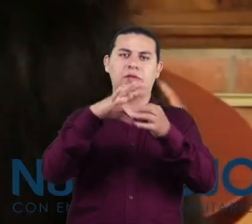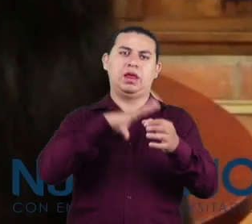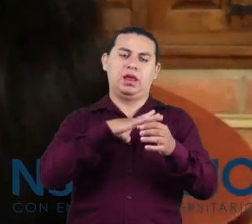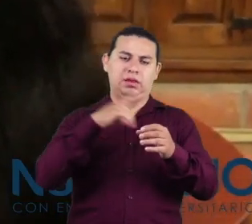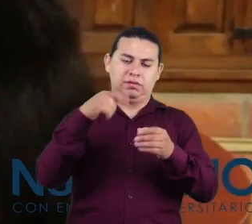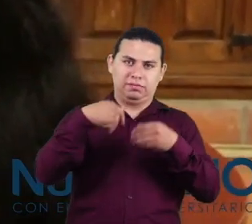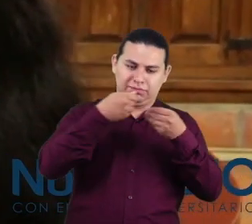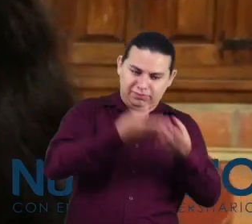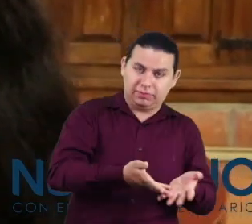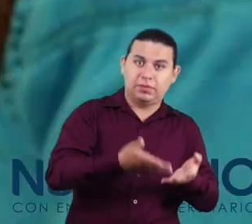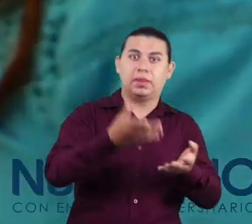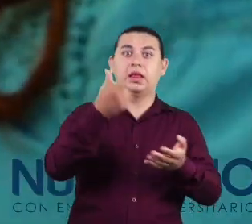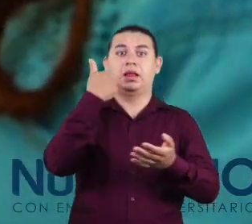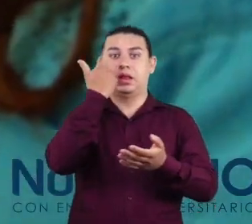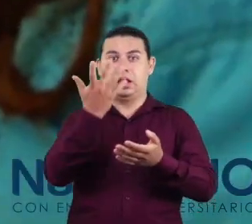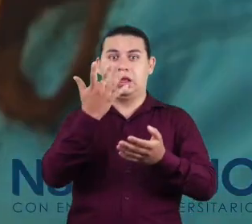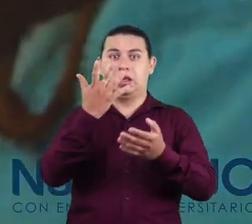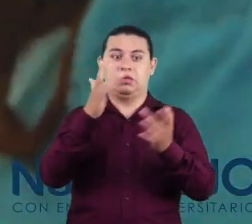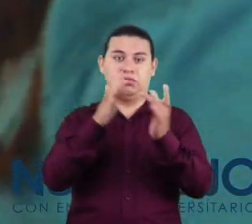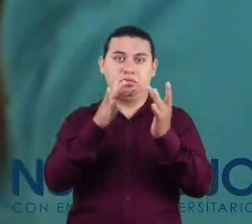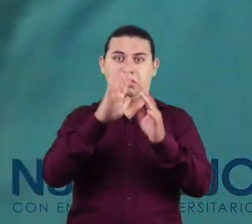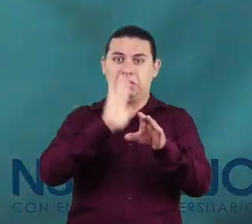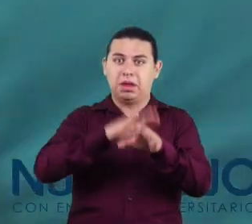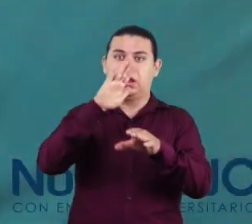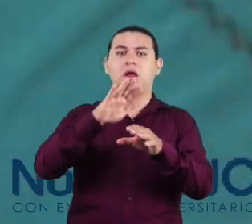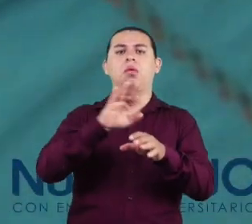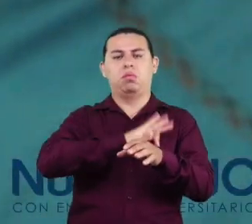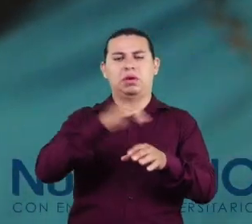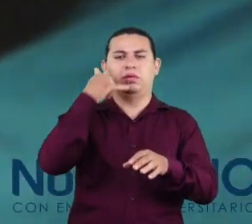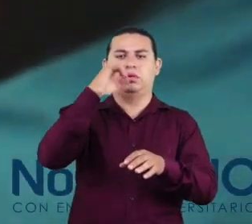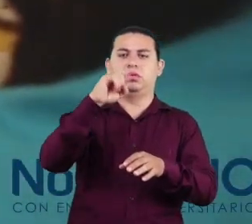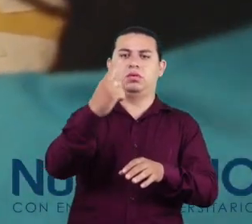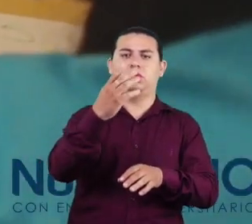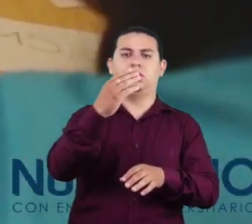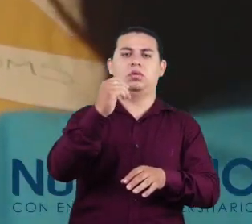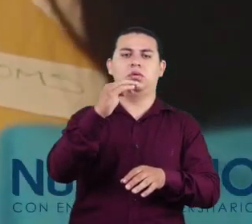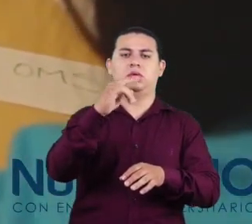países. Para mayores informes, comunicarse al